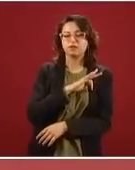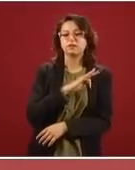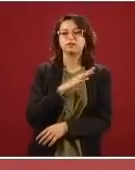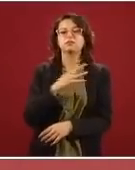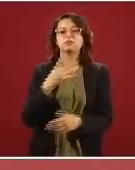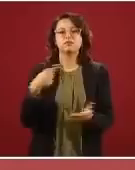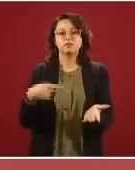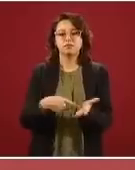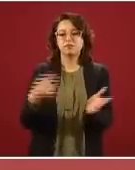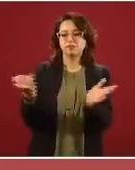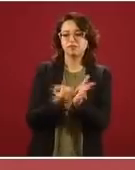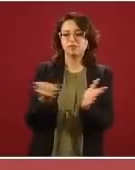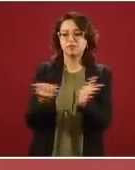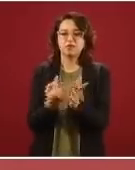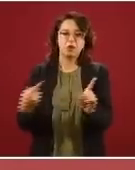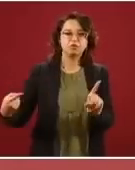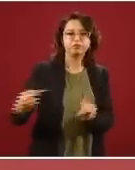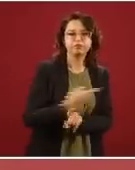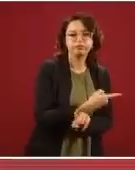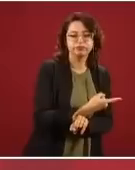para evadir impuestos.